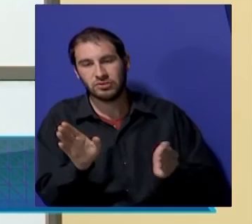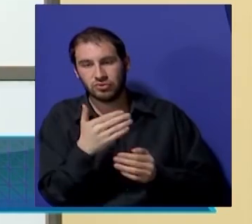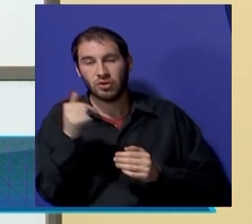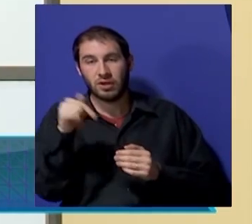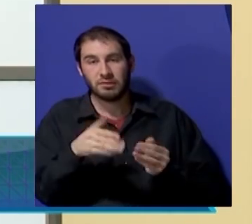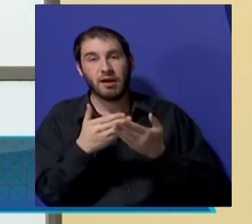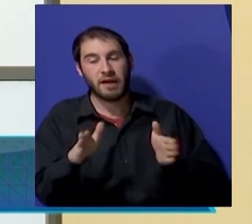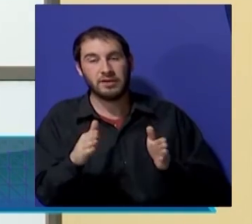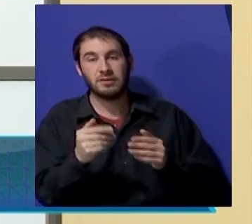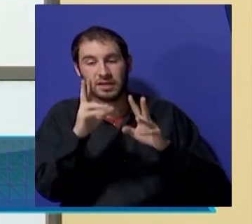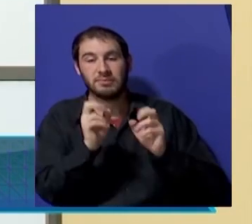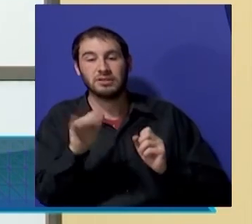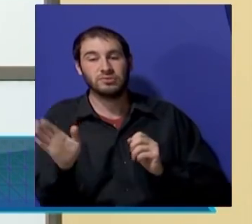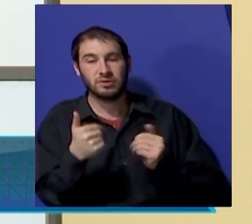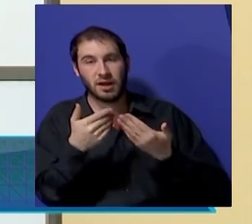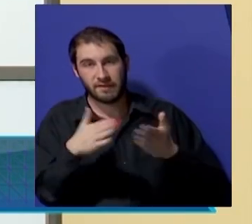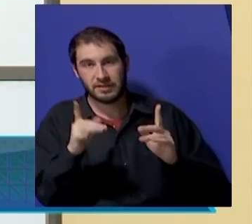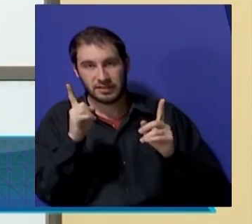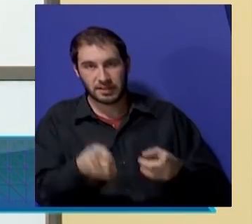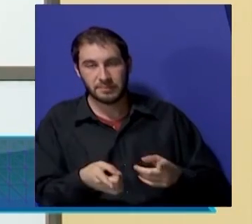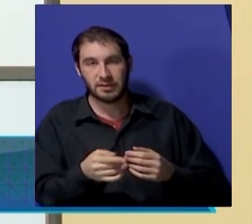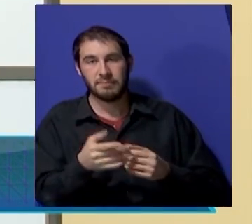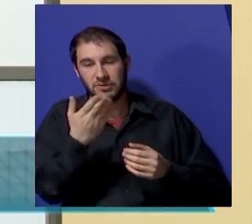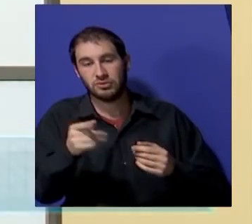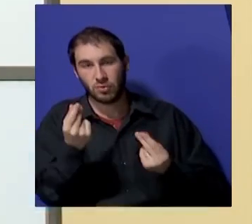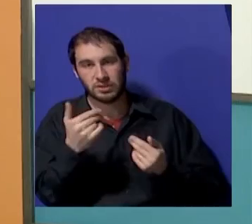estar abierto y toda la investigación va a estar abierta también para todo el que